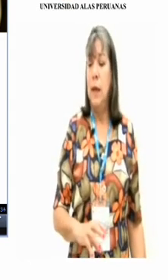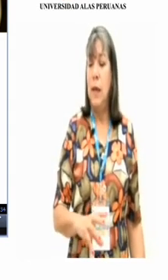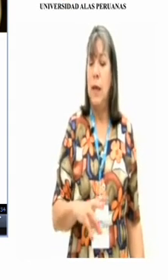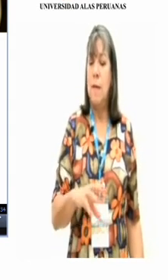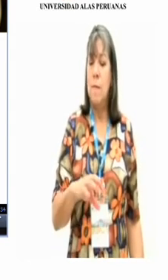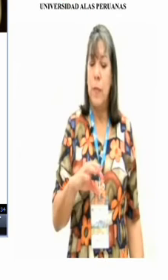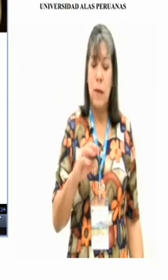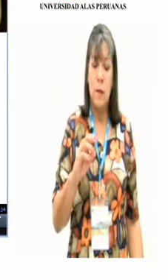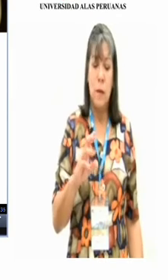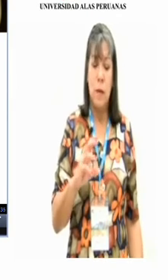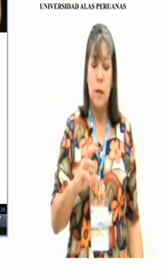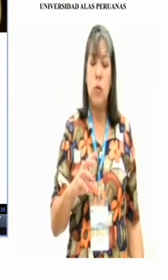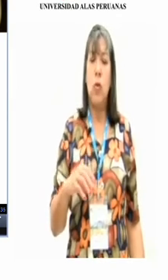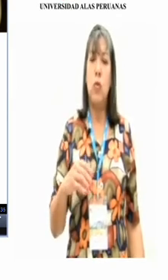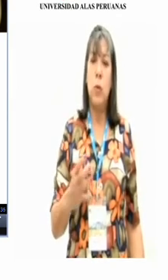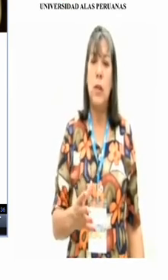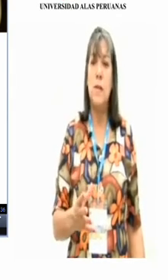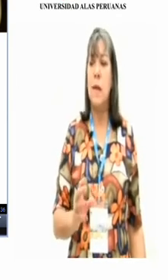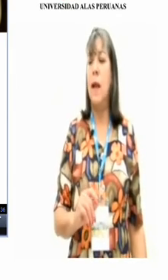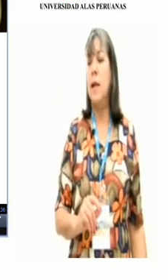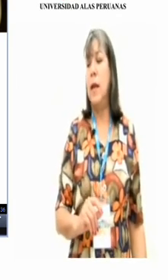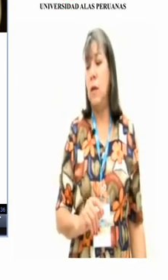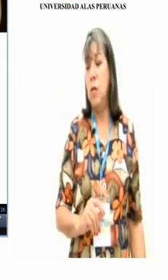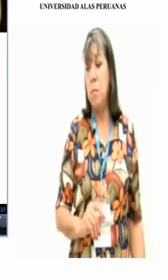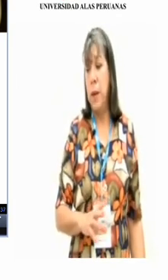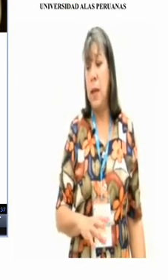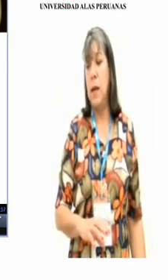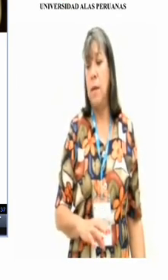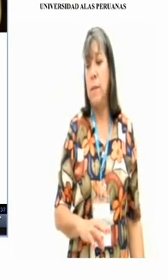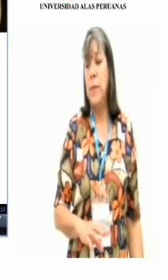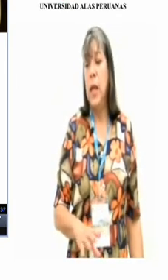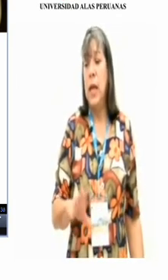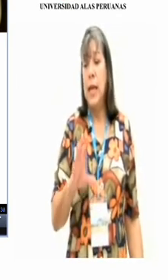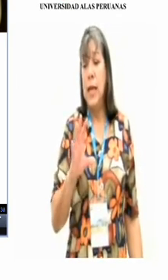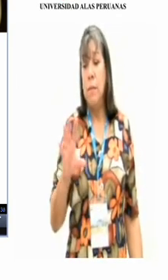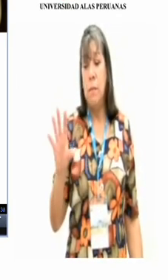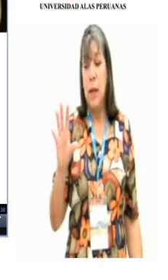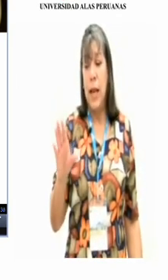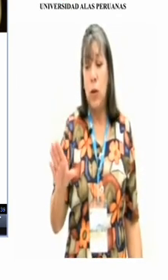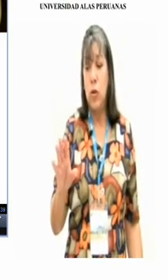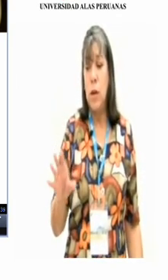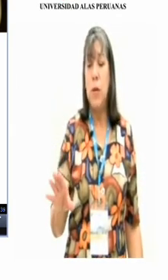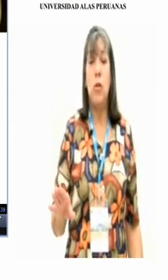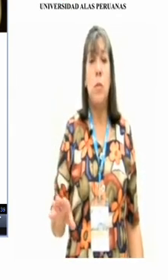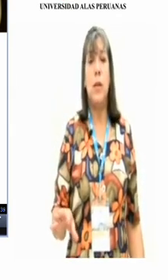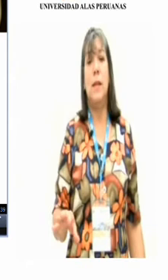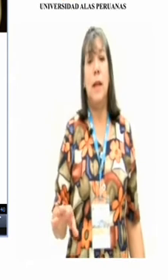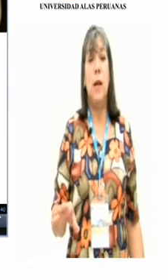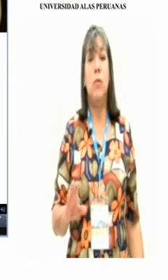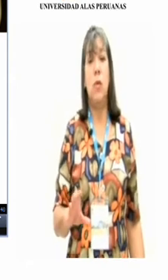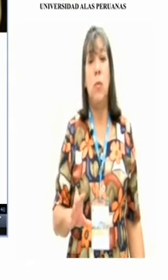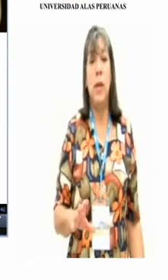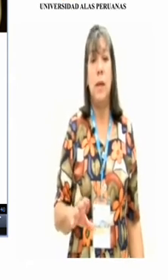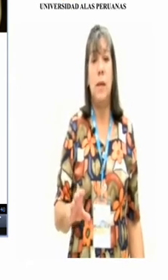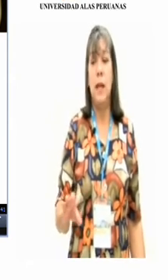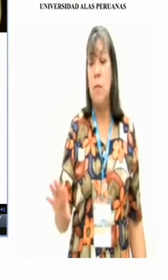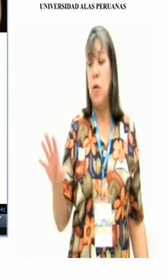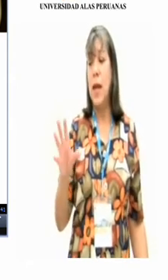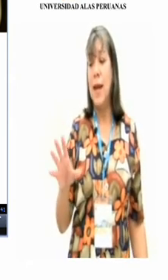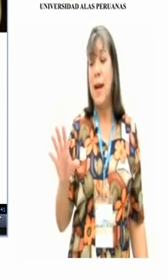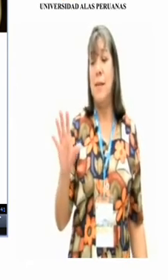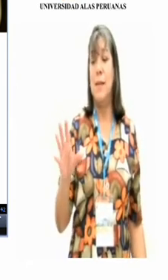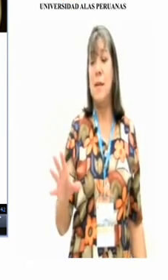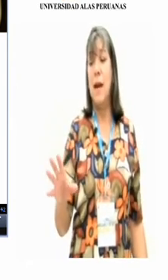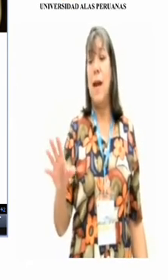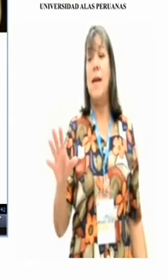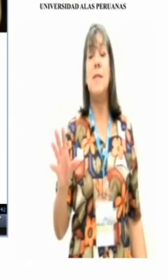estudiantes en todo su potencial que ello implica. Y el otro elemento importante es la autonomía.